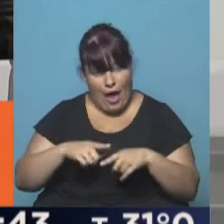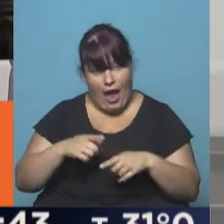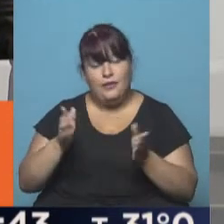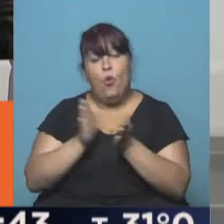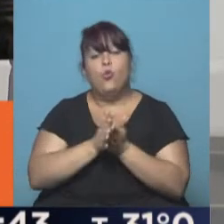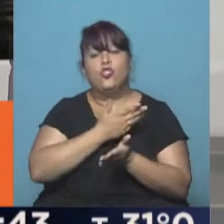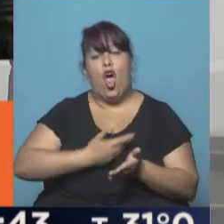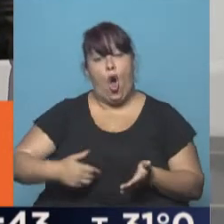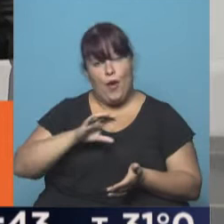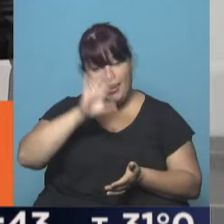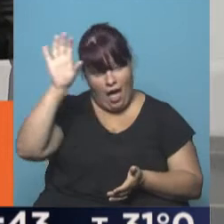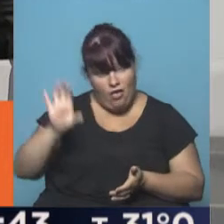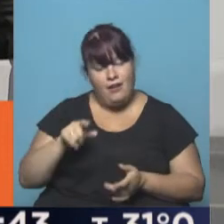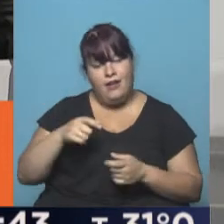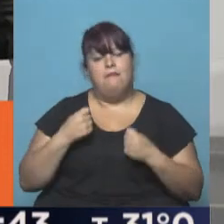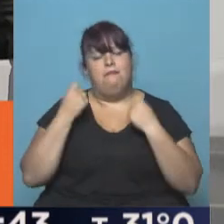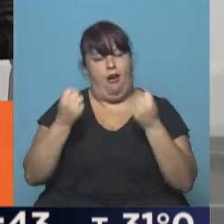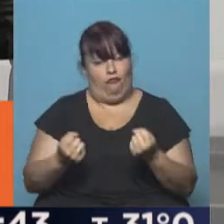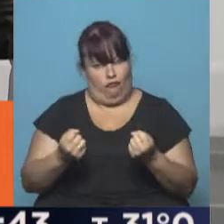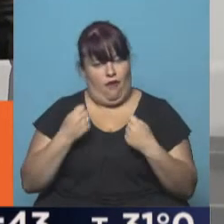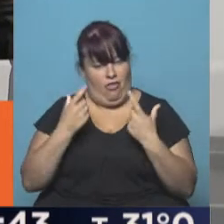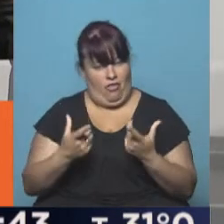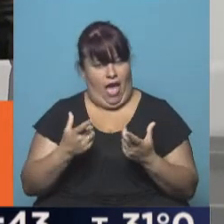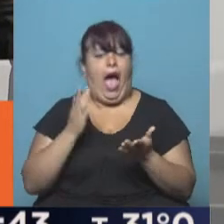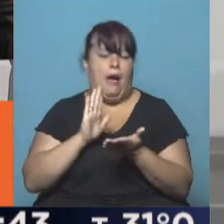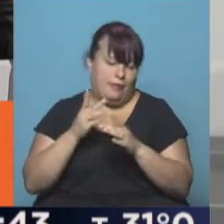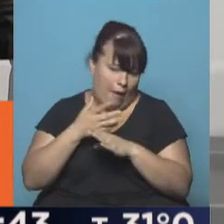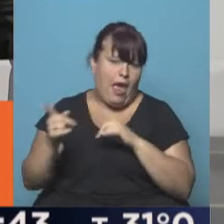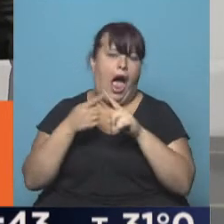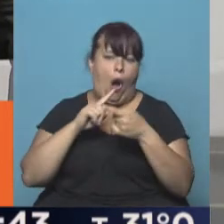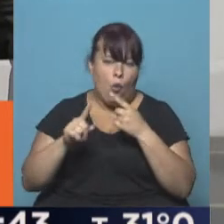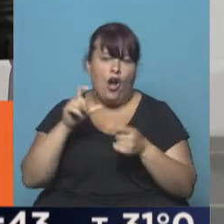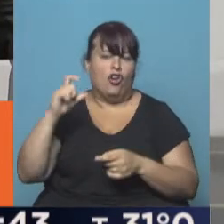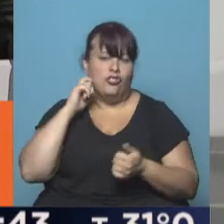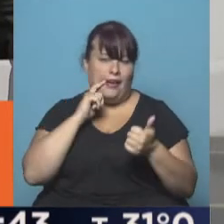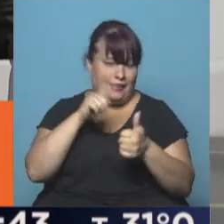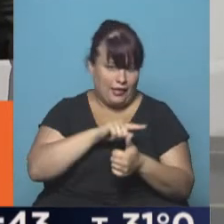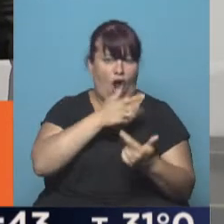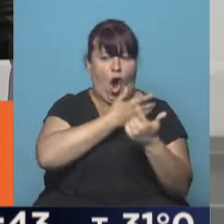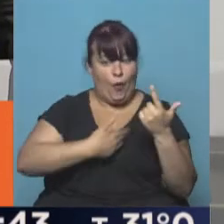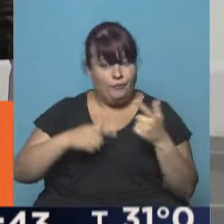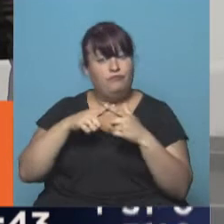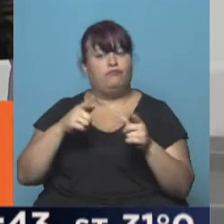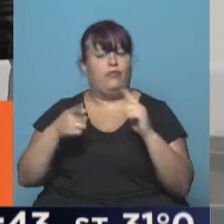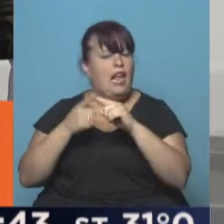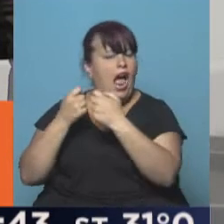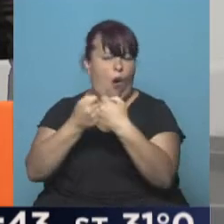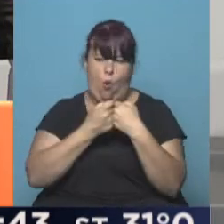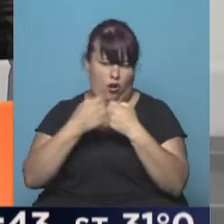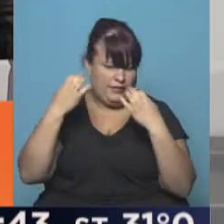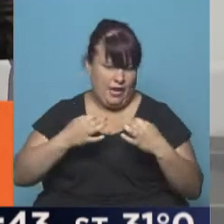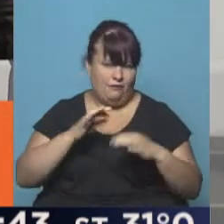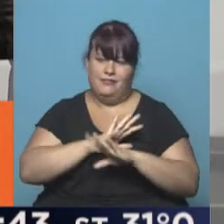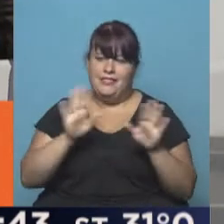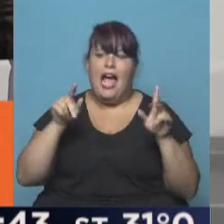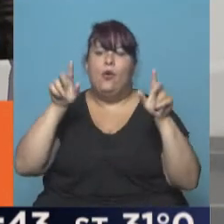los gobernadores es lo que fortalece, además del acuerdo ya alcanzado con la CGT, de que esto va a ser un gran consenso. Entonces ya